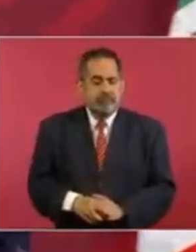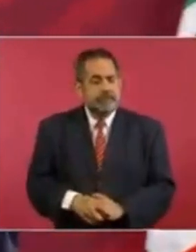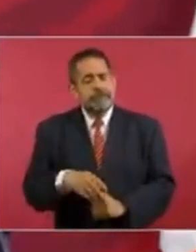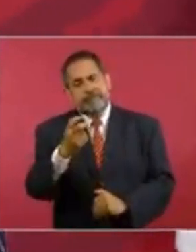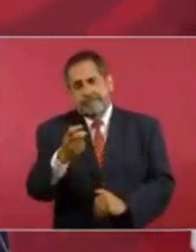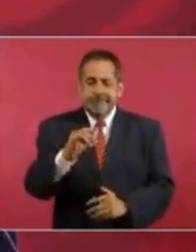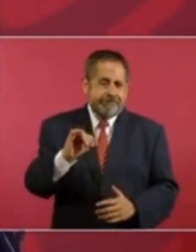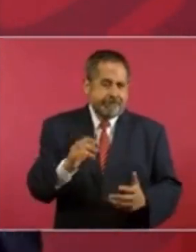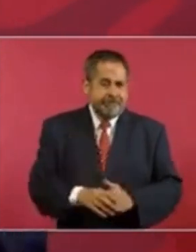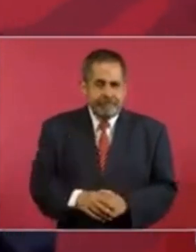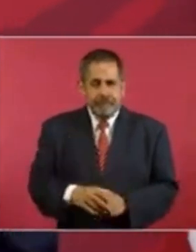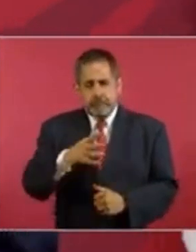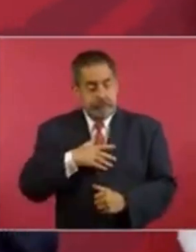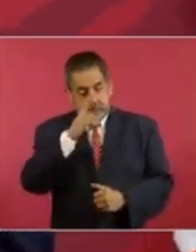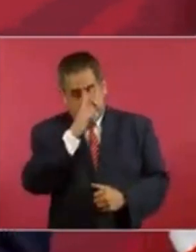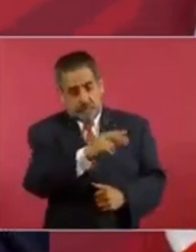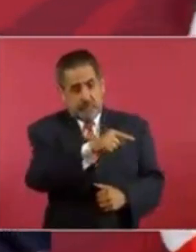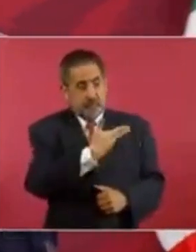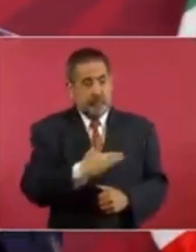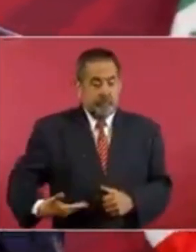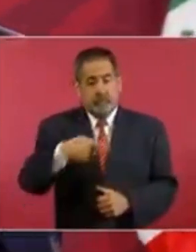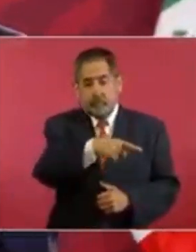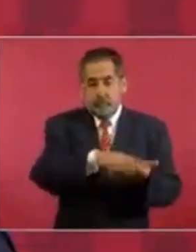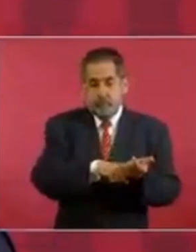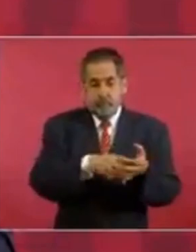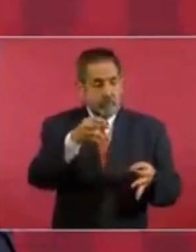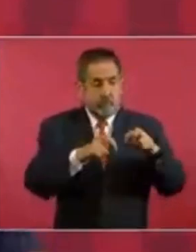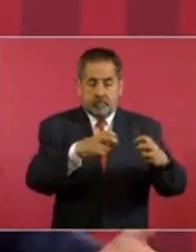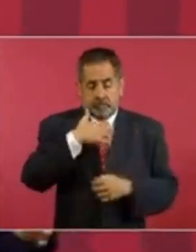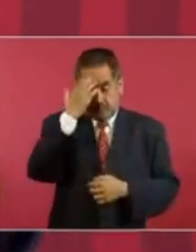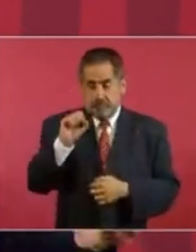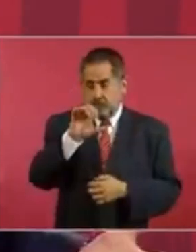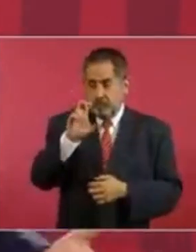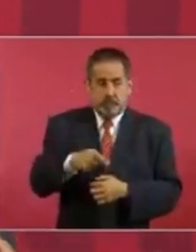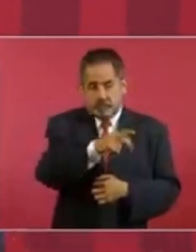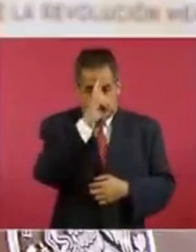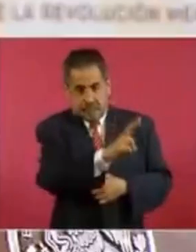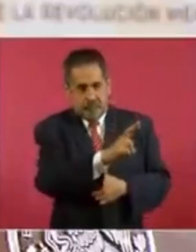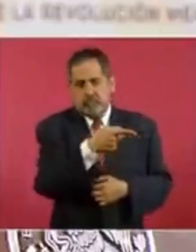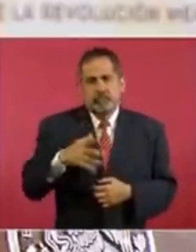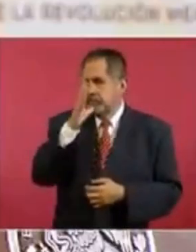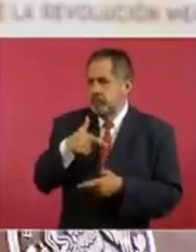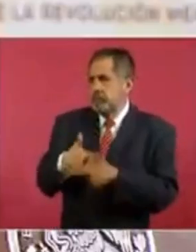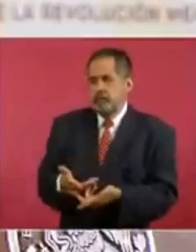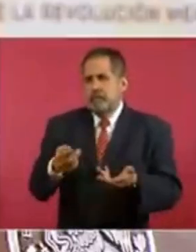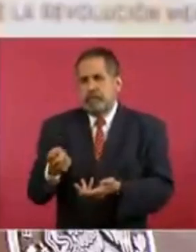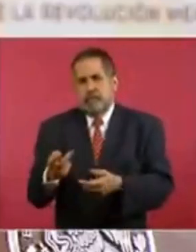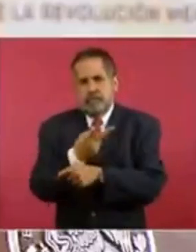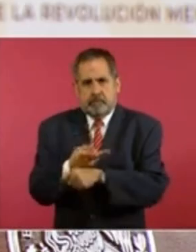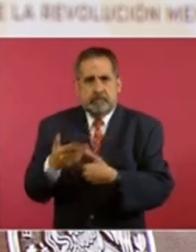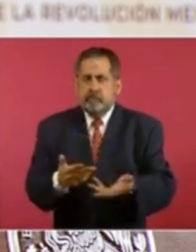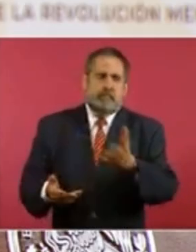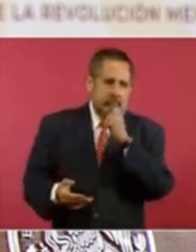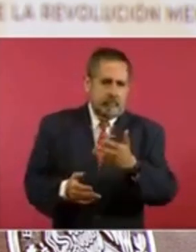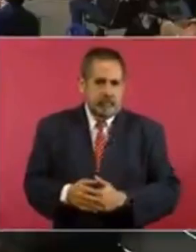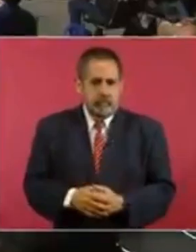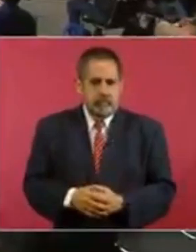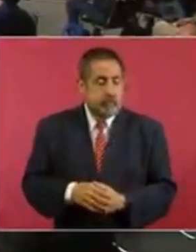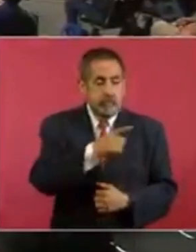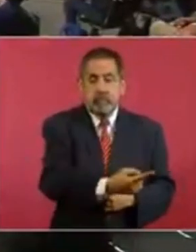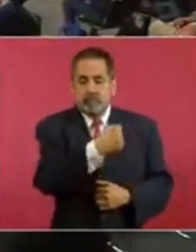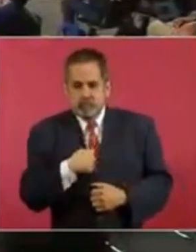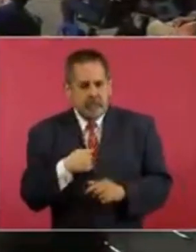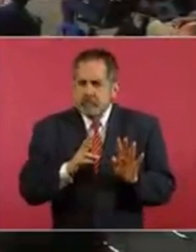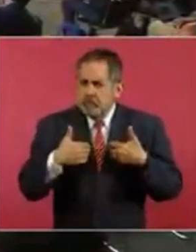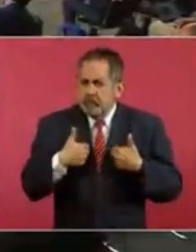Entonces, sí, respeto mucho al presidente de la Suprema Corte de Justicia, pero esto no es posible, pues, que siga sucediendo. Y sí, me puede él decir,